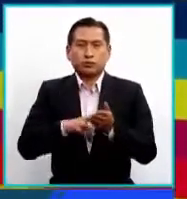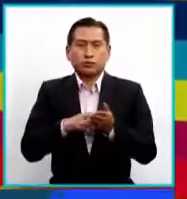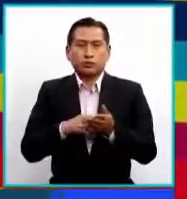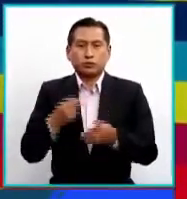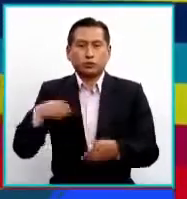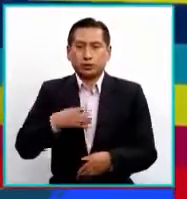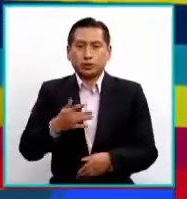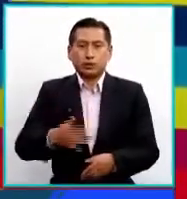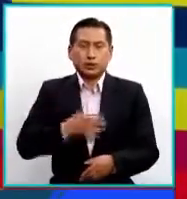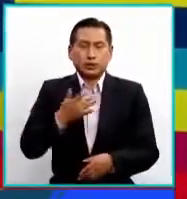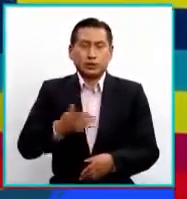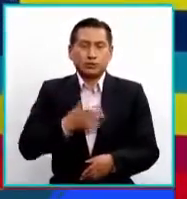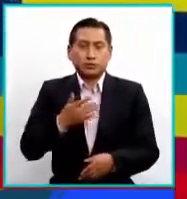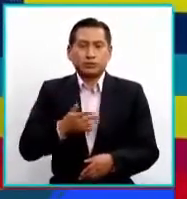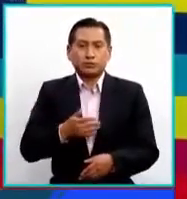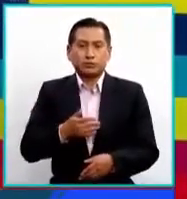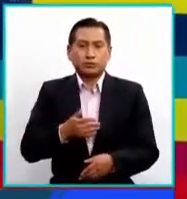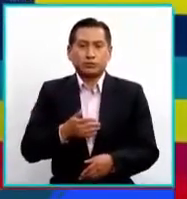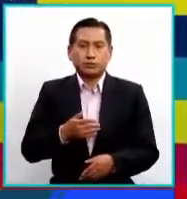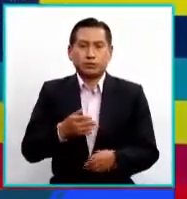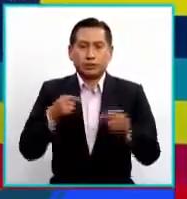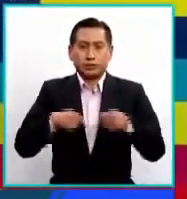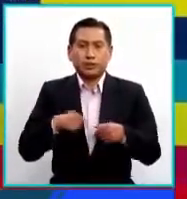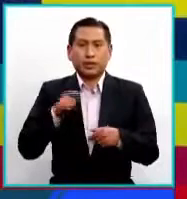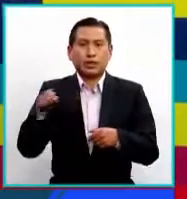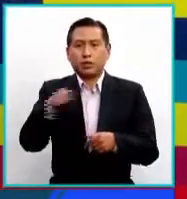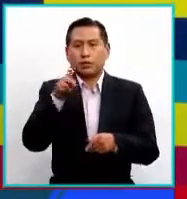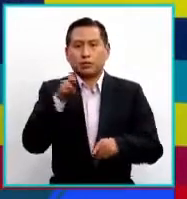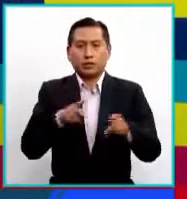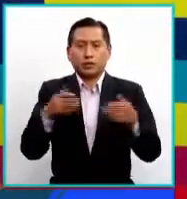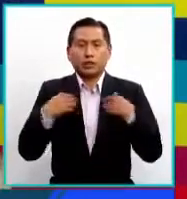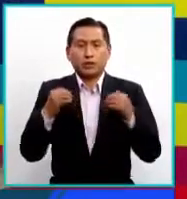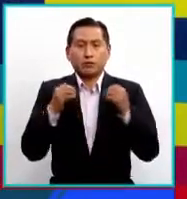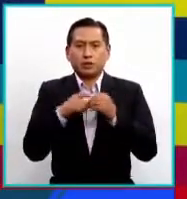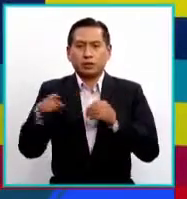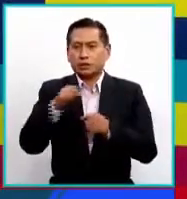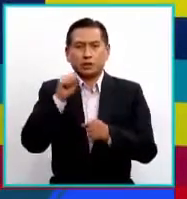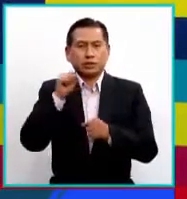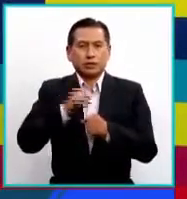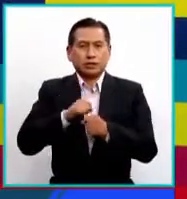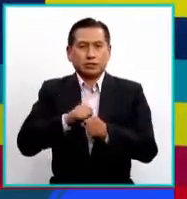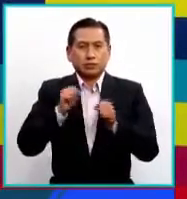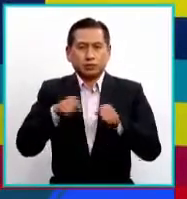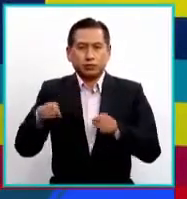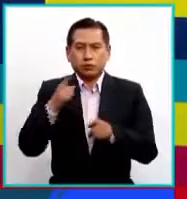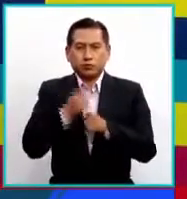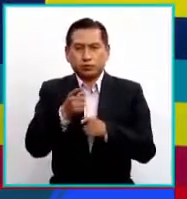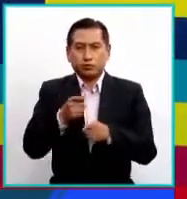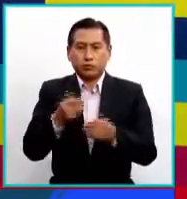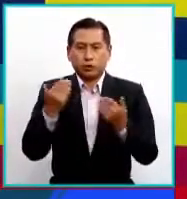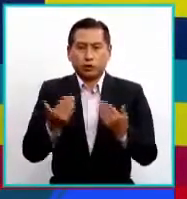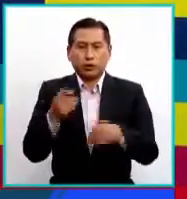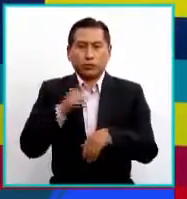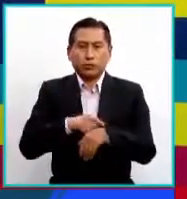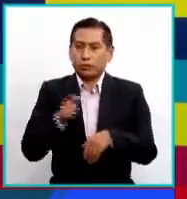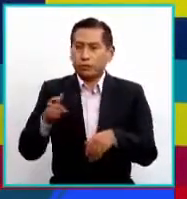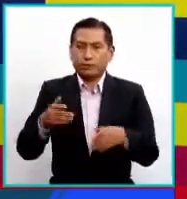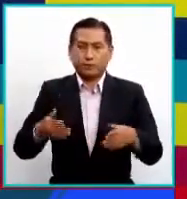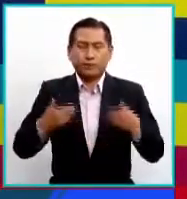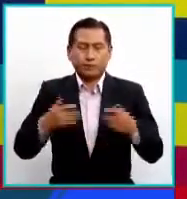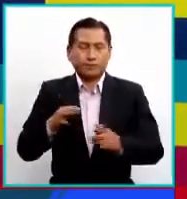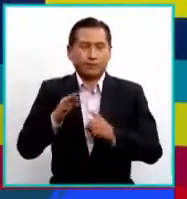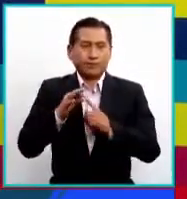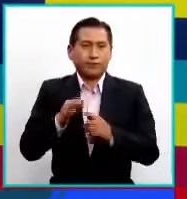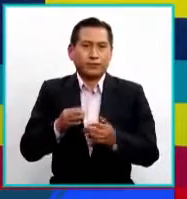que sentimos tanto del lado de allá como del lado de acá a todas aquellas personas que han laburado, que han hecho lo posible para hacerle pasar un momento